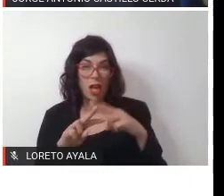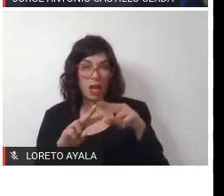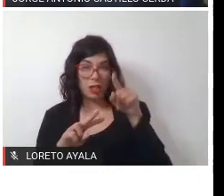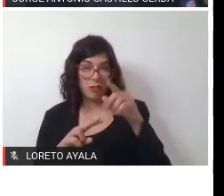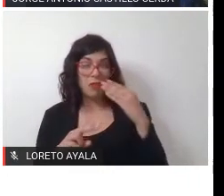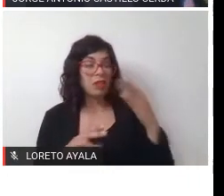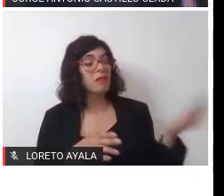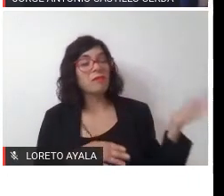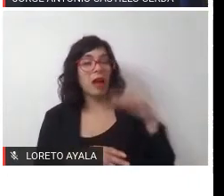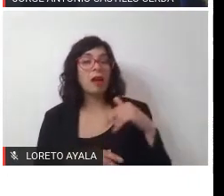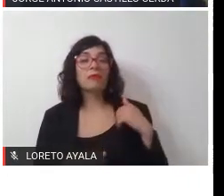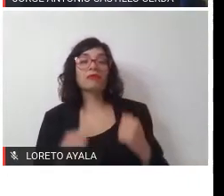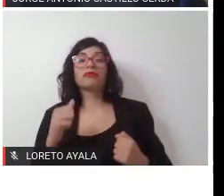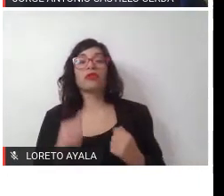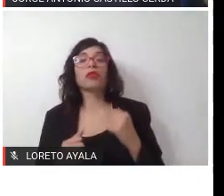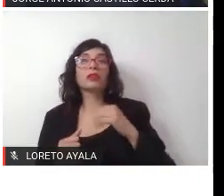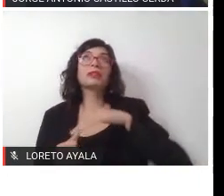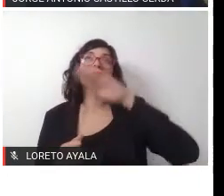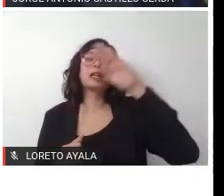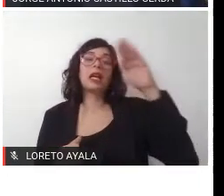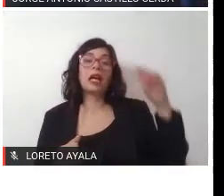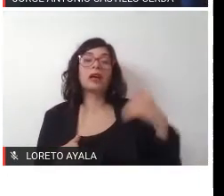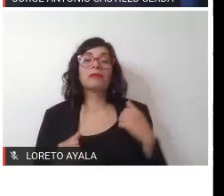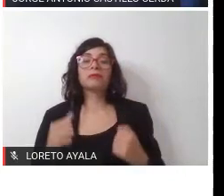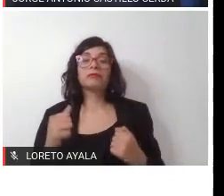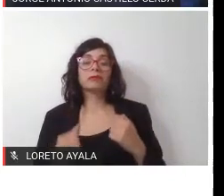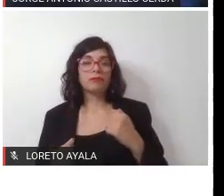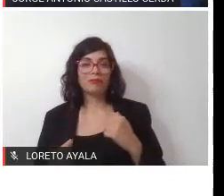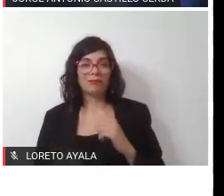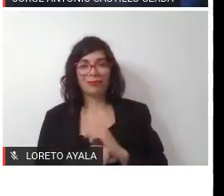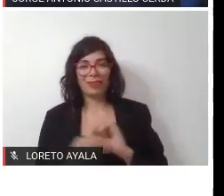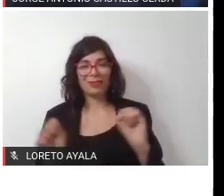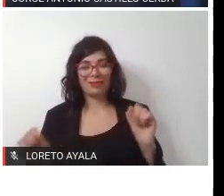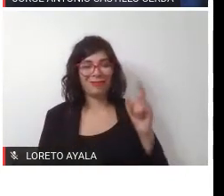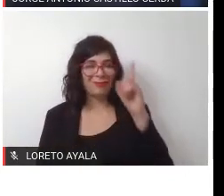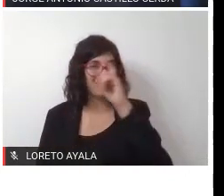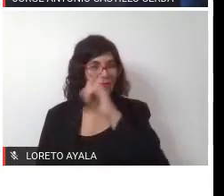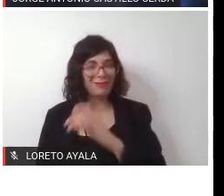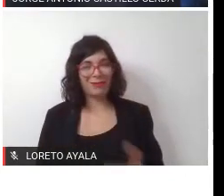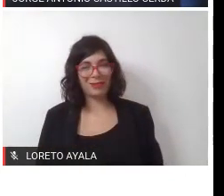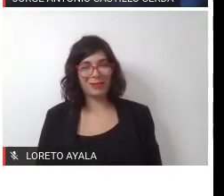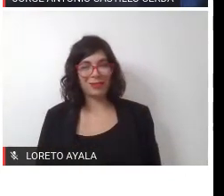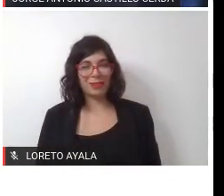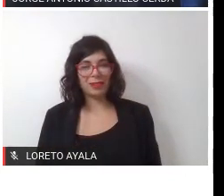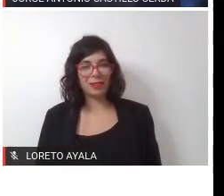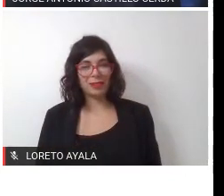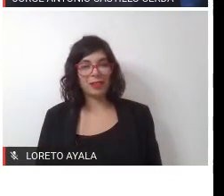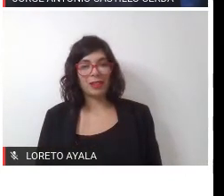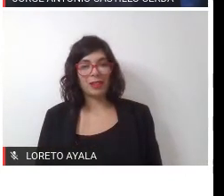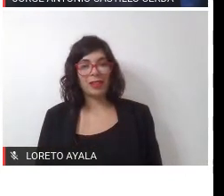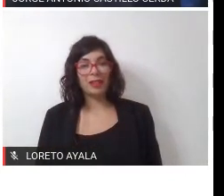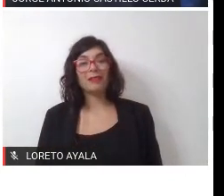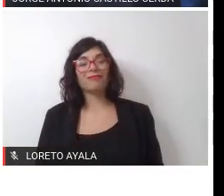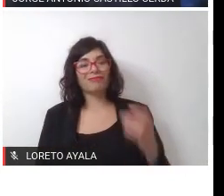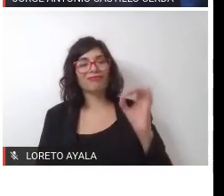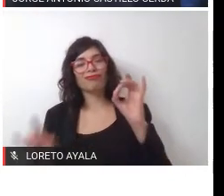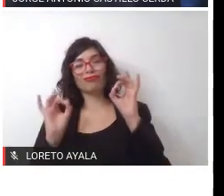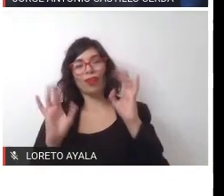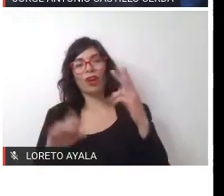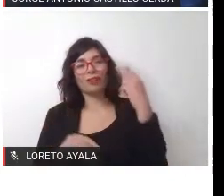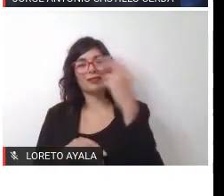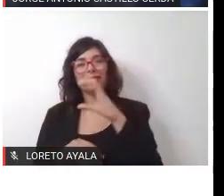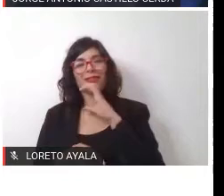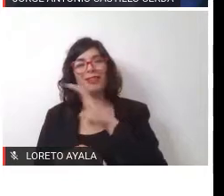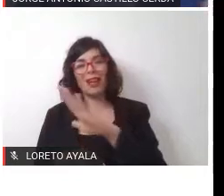a los niños, voy a ir a trotar al cerro, porque de verdad esa prerrogativa la tiene el mundo rural, ¿ya? Así